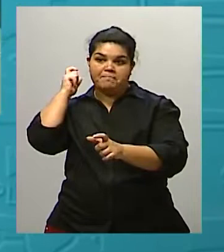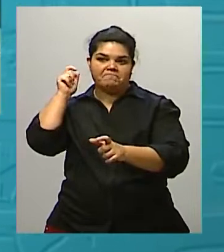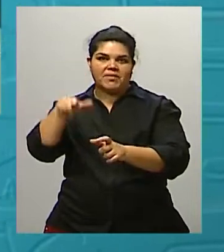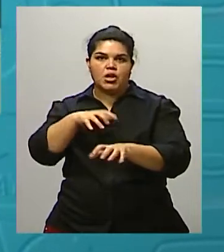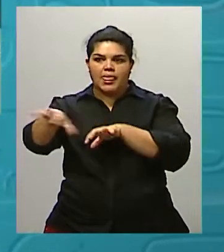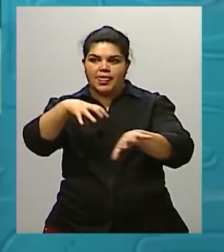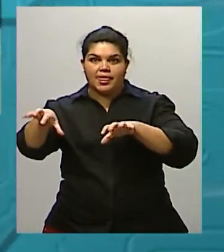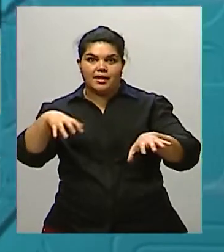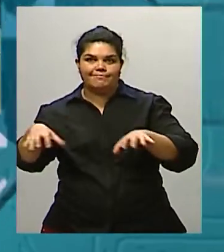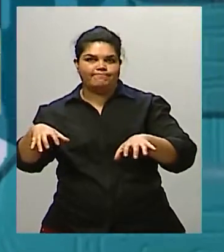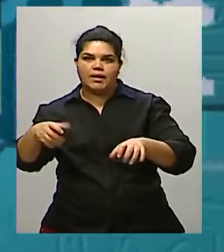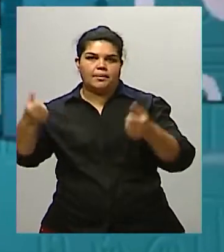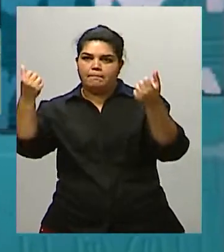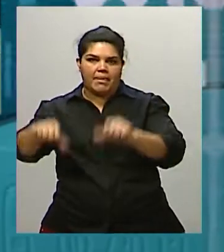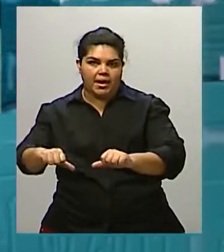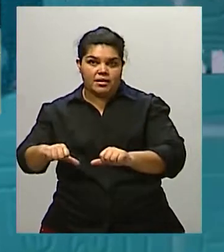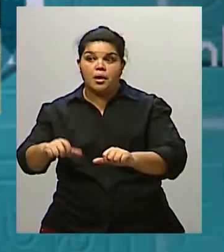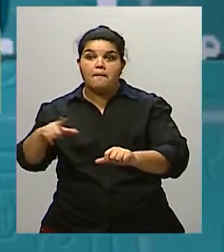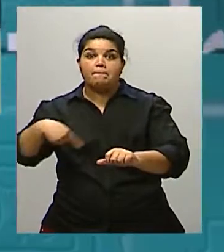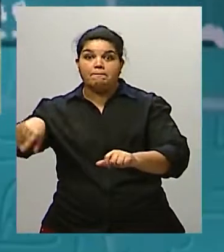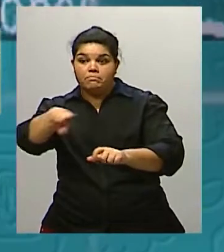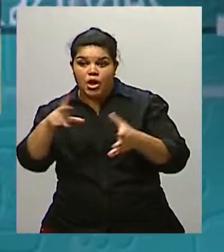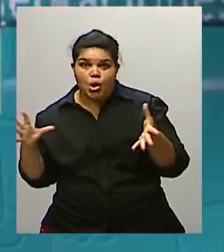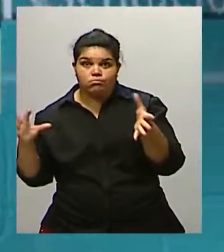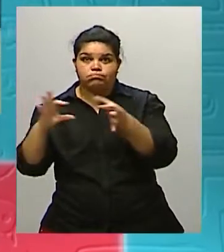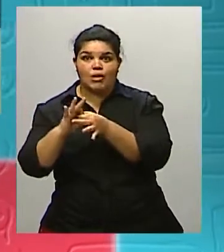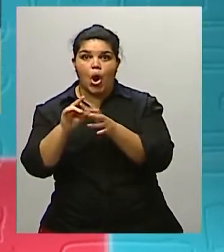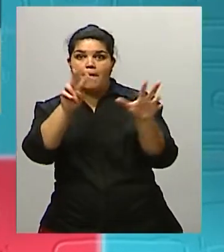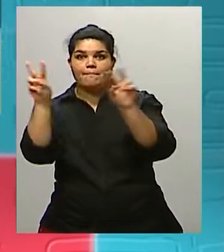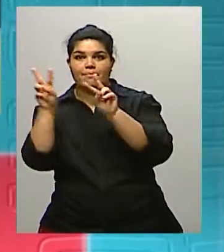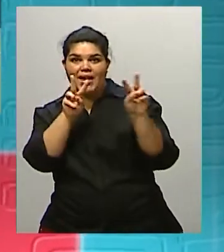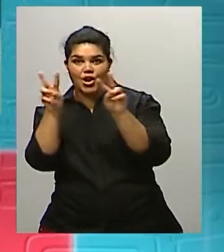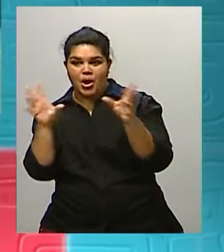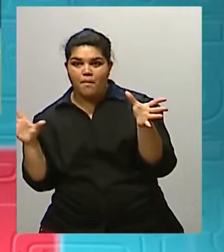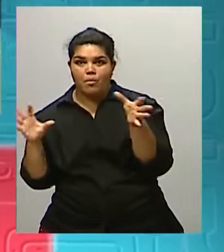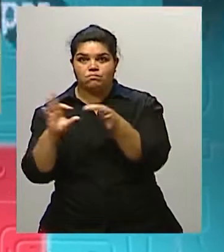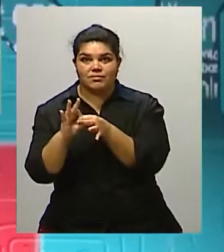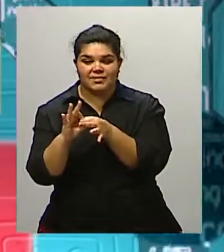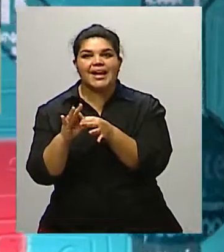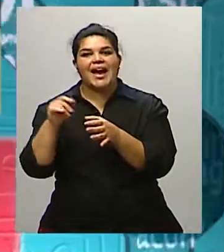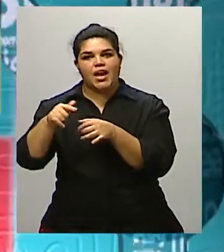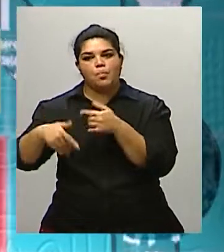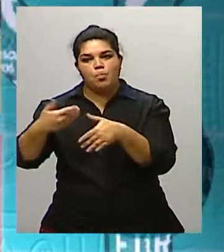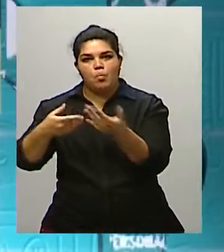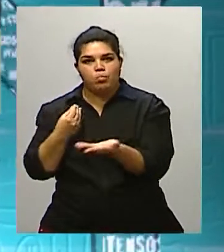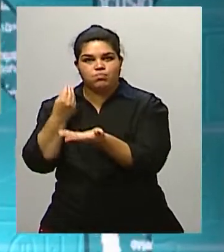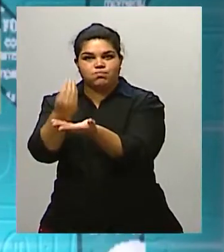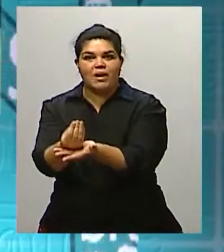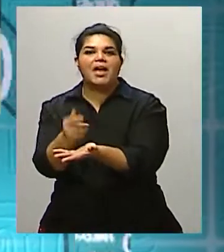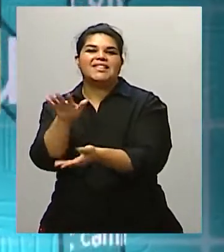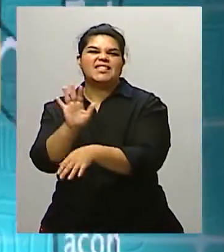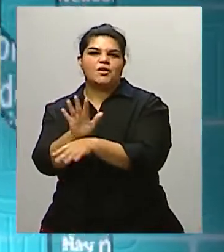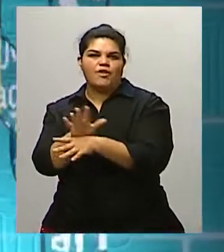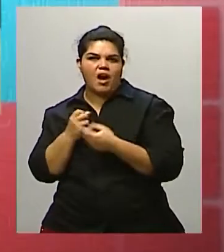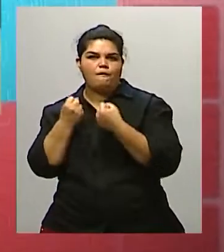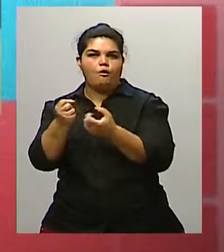Unido puede seguir manteniendo el gobierno. Y eso los está llevando a tratar de realizar una síntesis. Luego de las